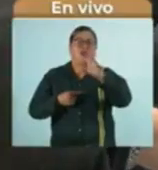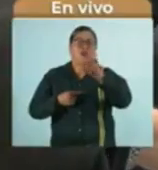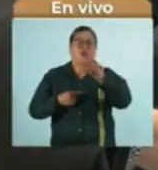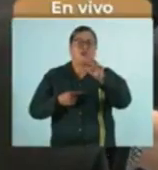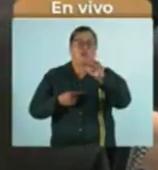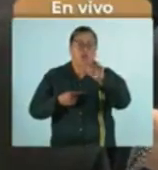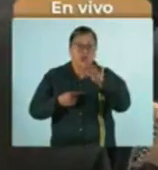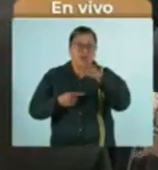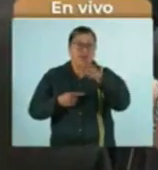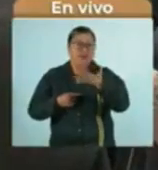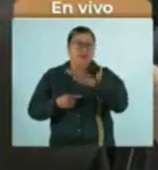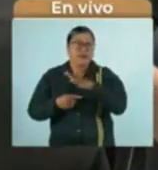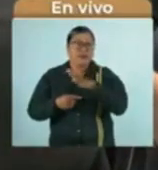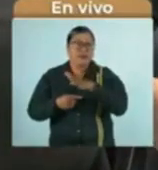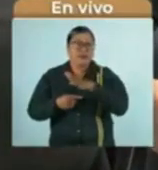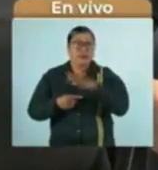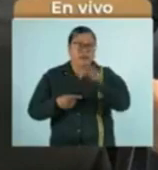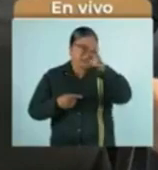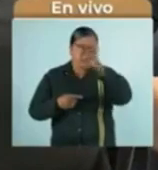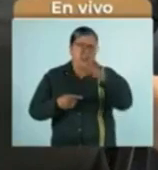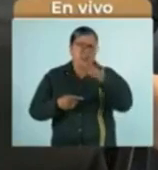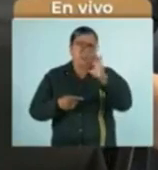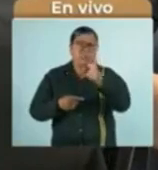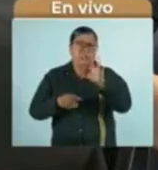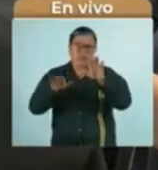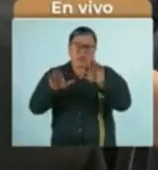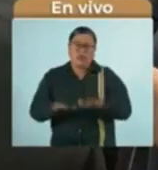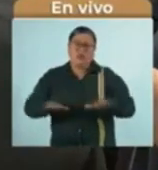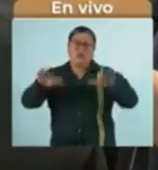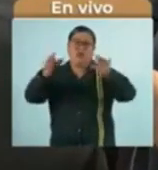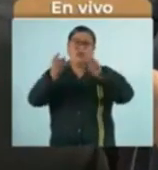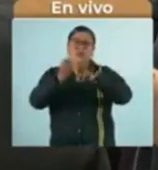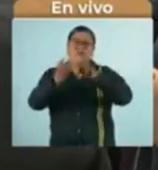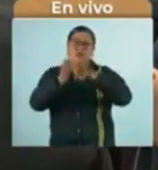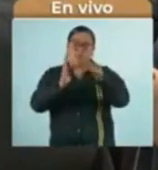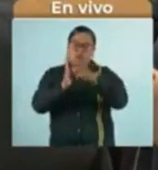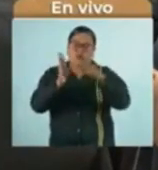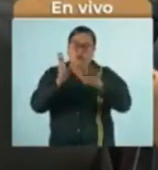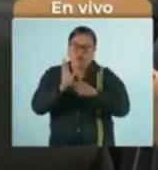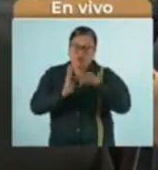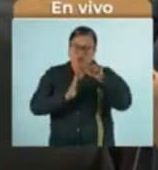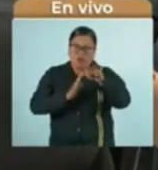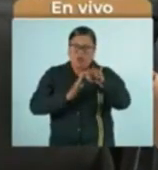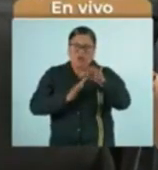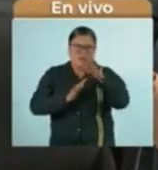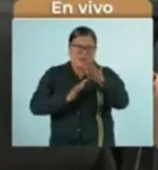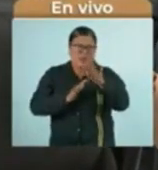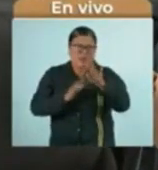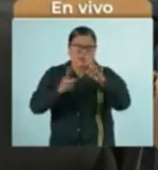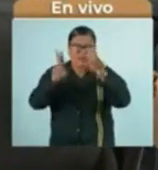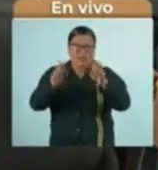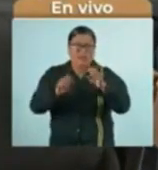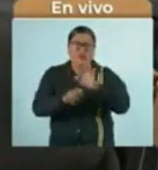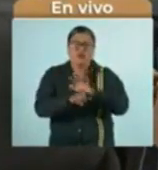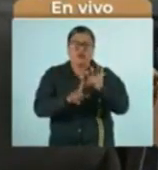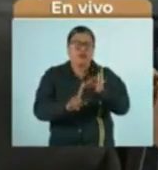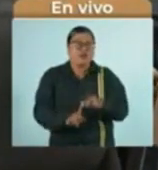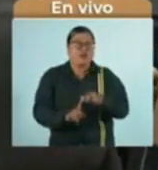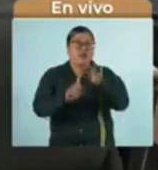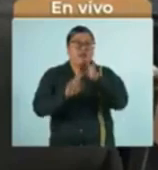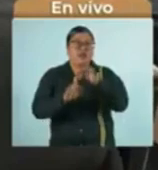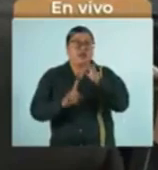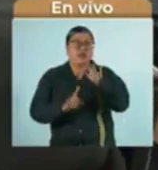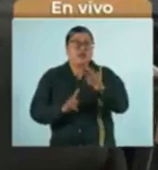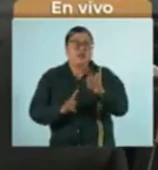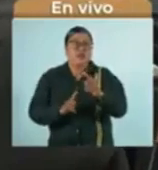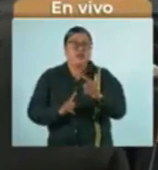están amagando mañana tomar el aeropuerto de Huatulco, pues por este tema específico, en donde, pues